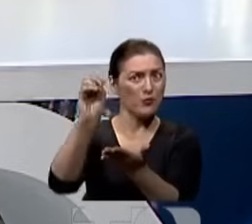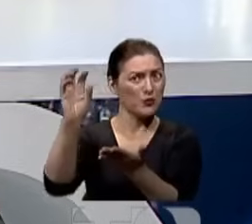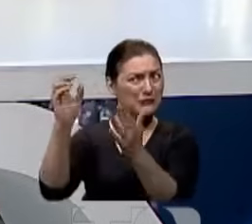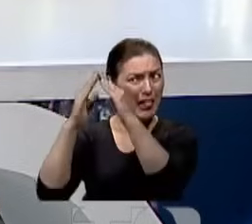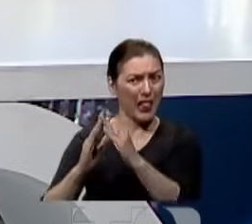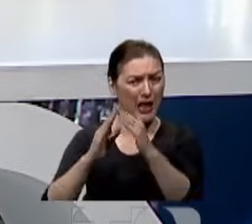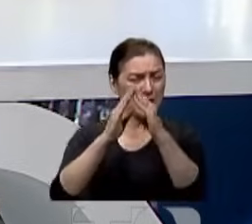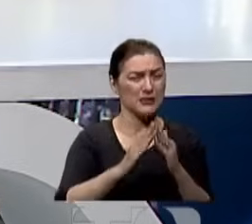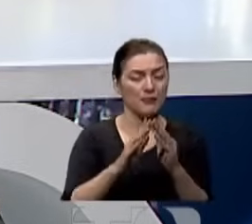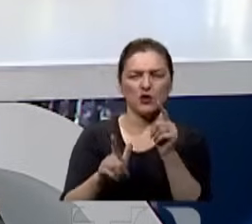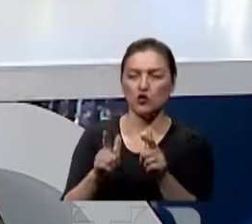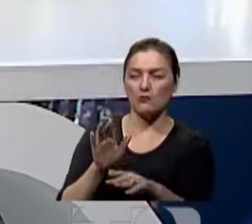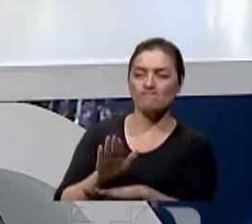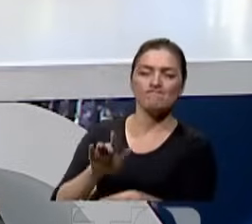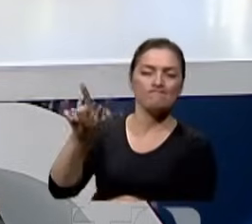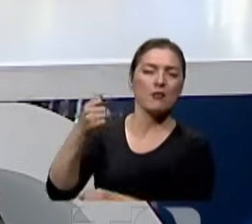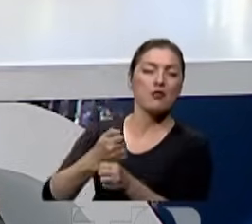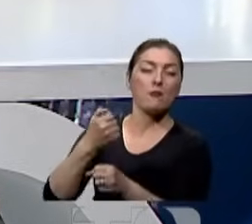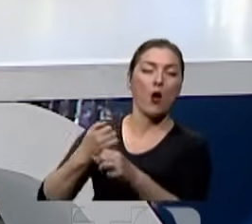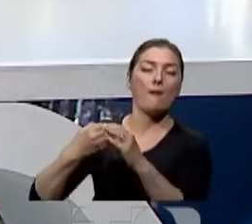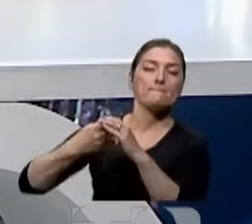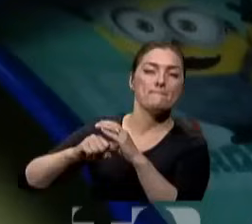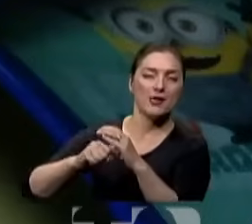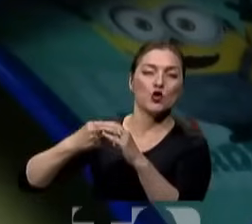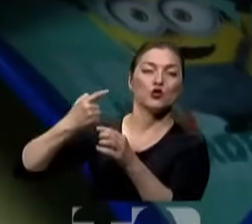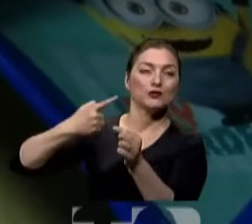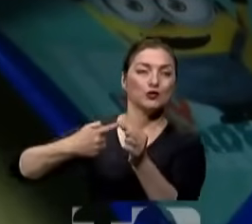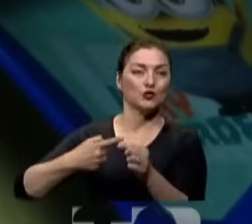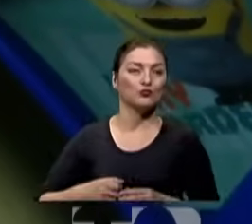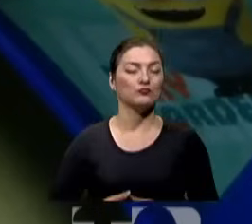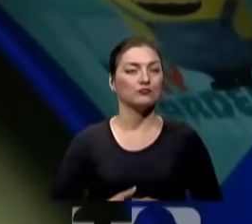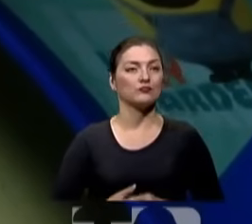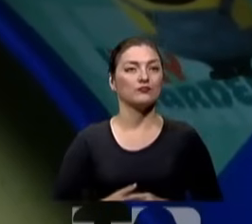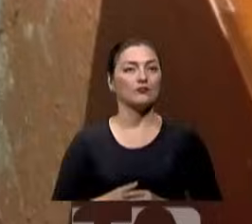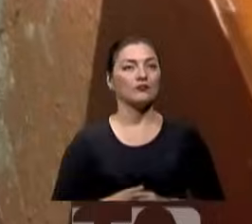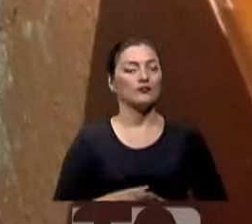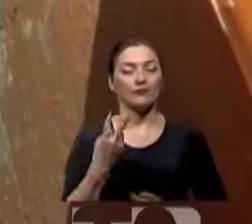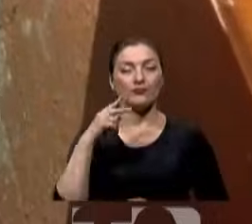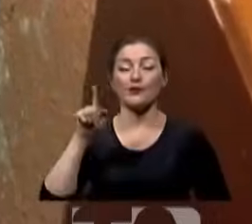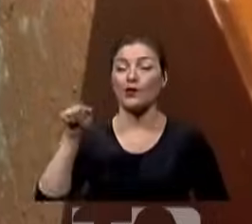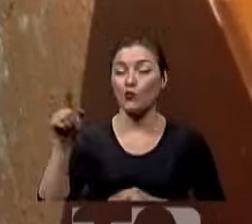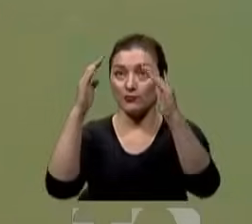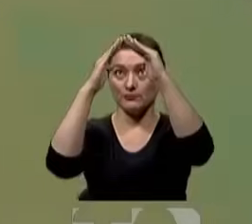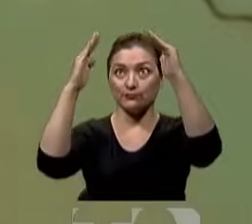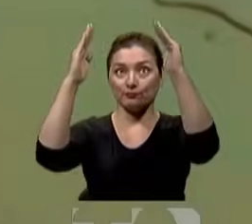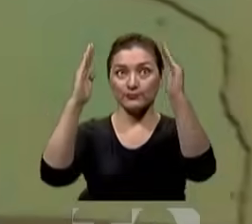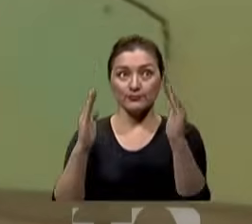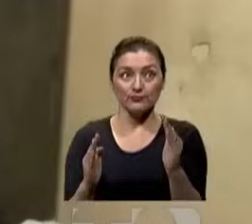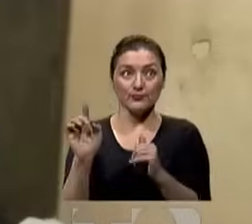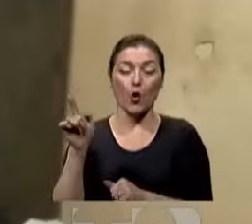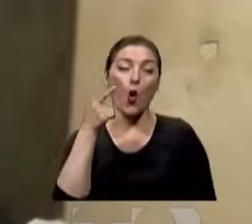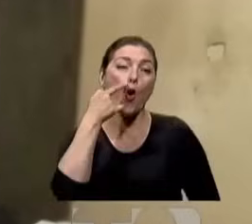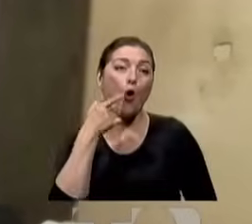daño, el daño de sus casas, a trabajos del Metro de Quito. Así es como luce la vivienda de Galo